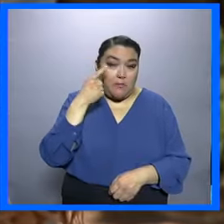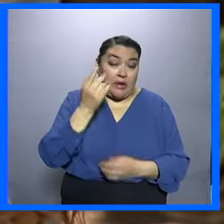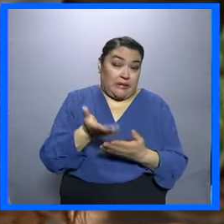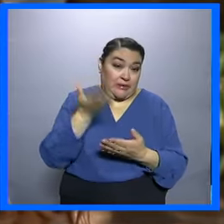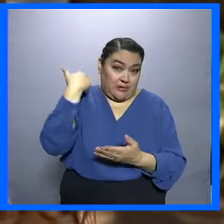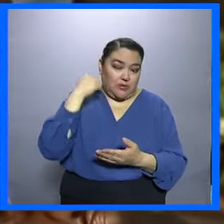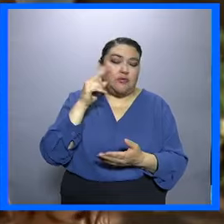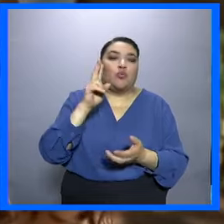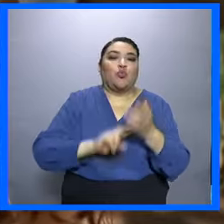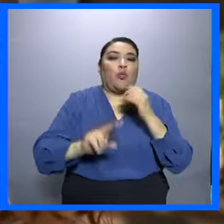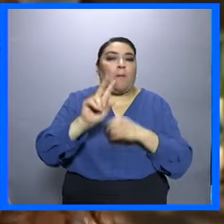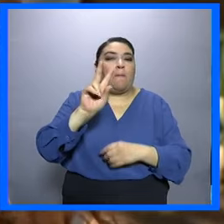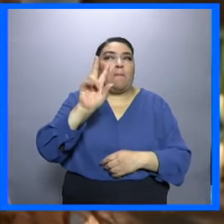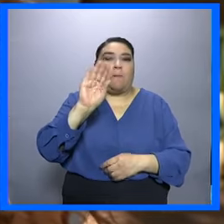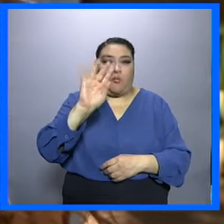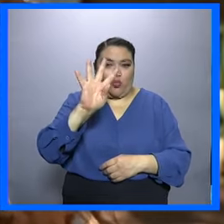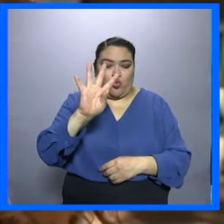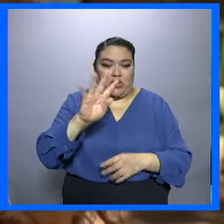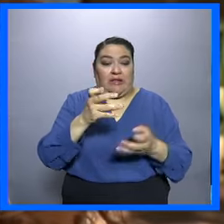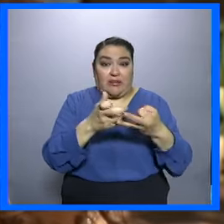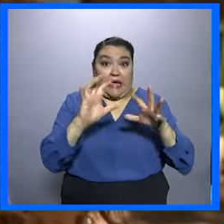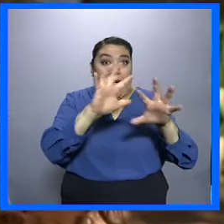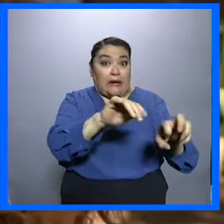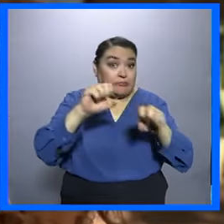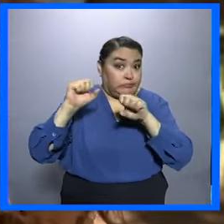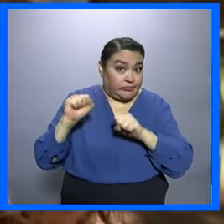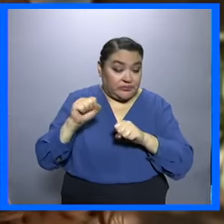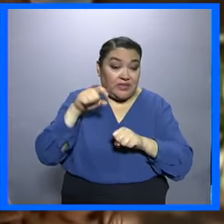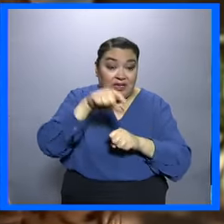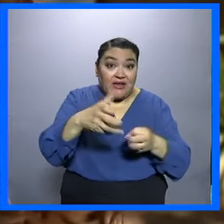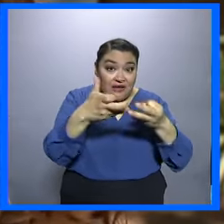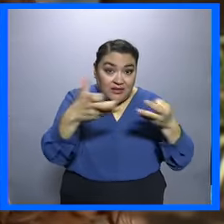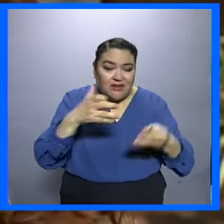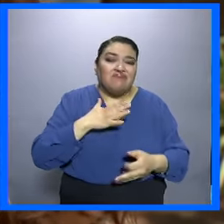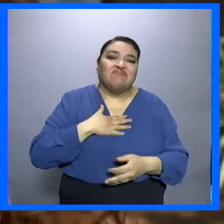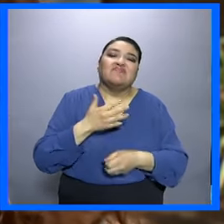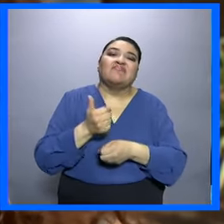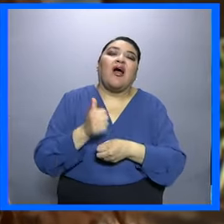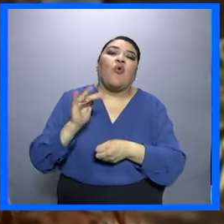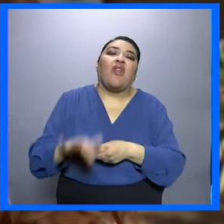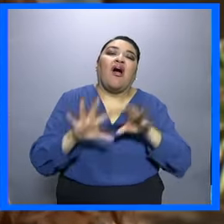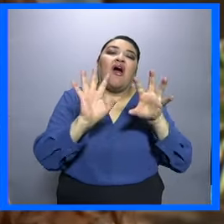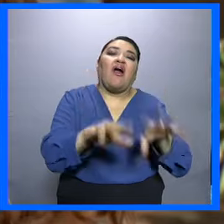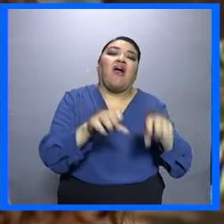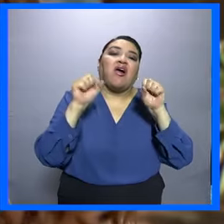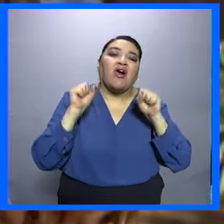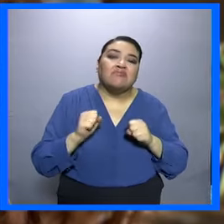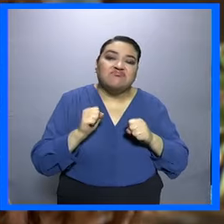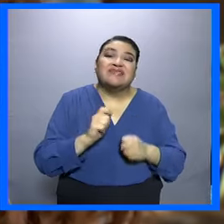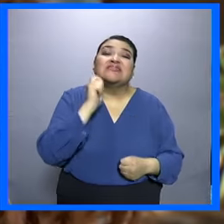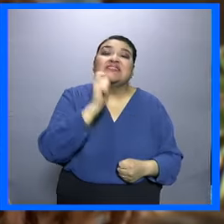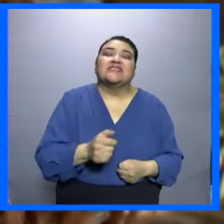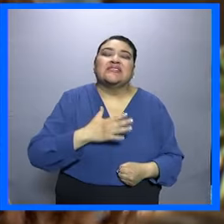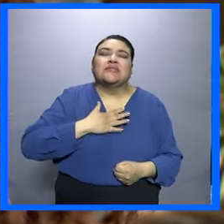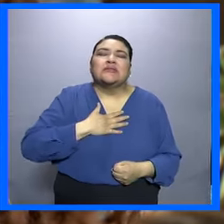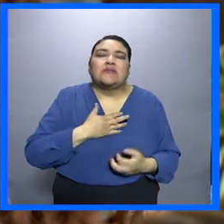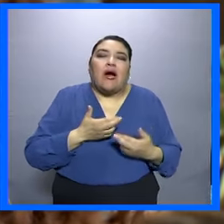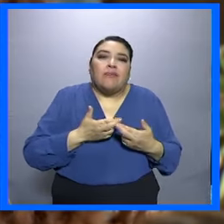San Bernardino Tlaxcalancingo, y en esas tierras pues venía la tierra de mi abuela. Eso implicó para nosotros